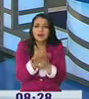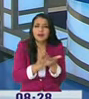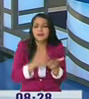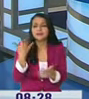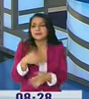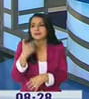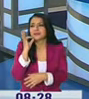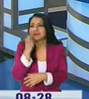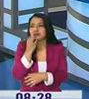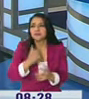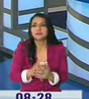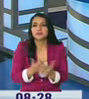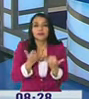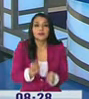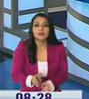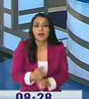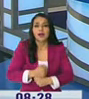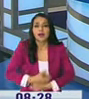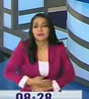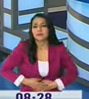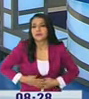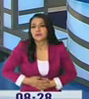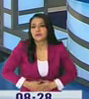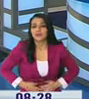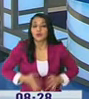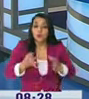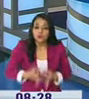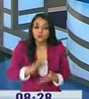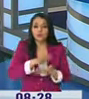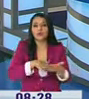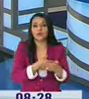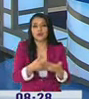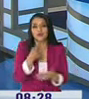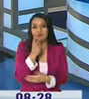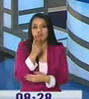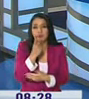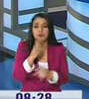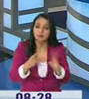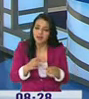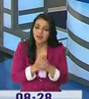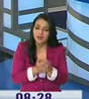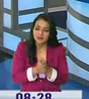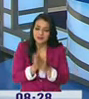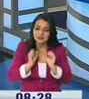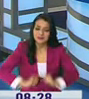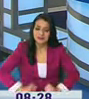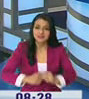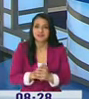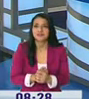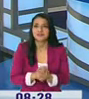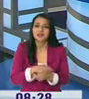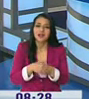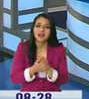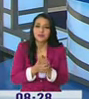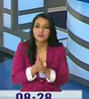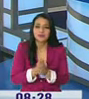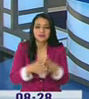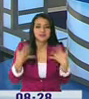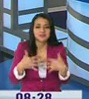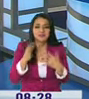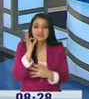rico. Rico, ¿no? Ahorita sí, que me da hambre, que estamos horario de desayuno. Pero bueno, hay que aprovecharlo. Hay que aprovechar todas estas huecas que les